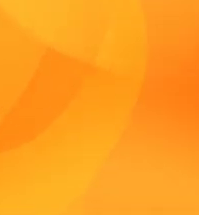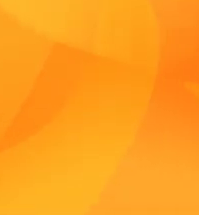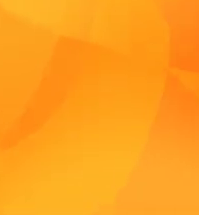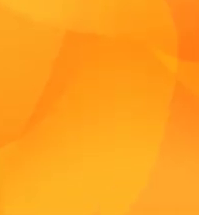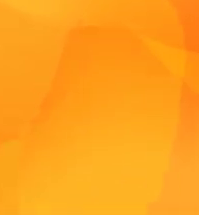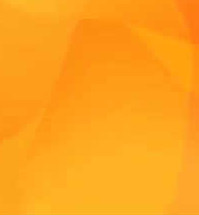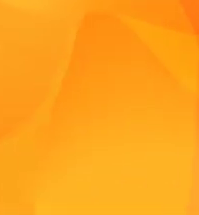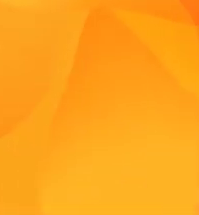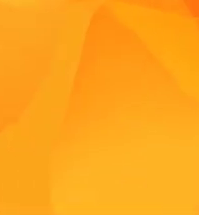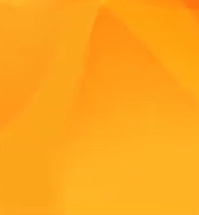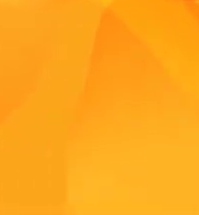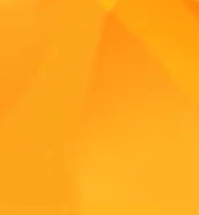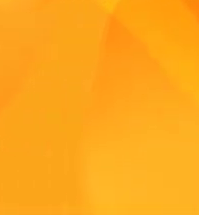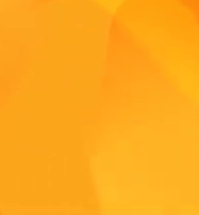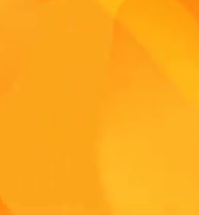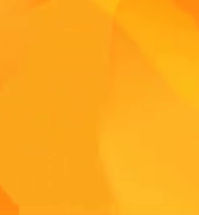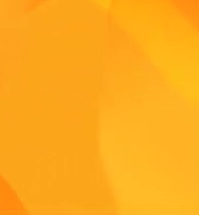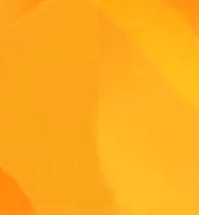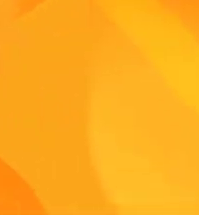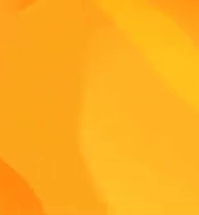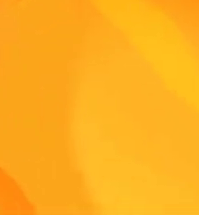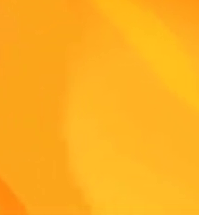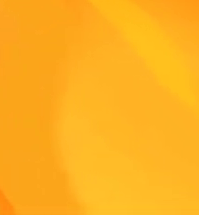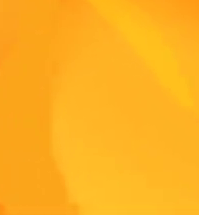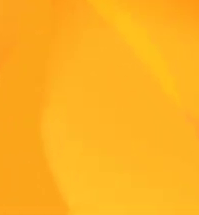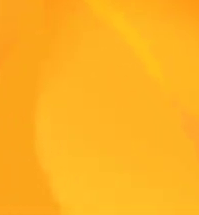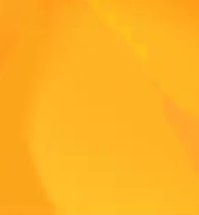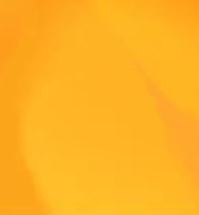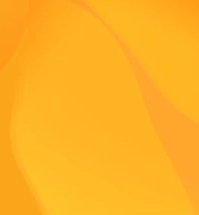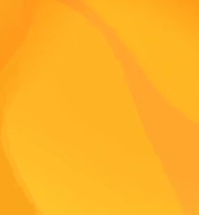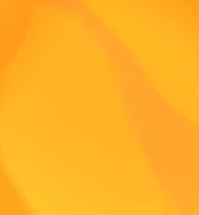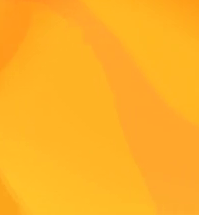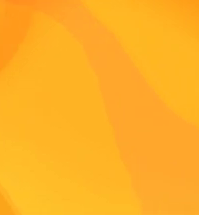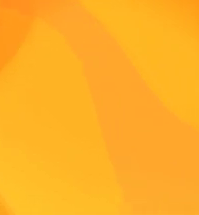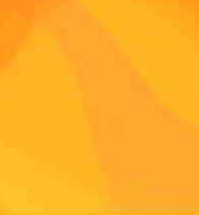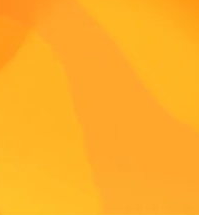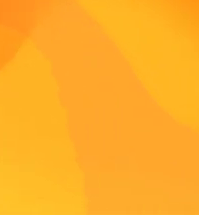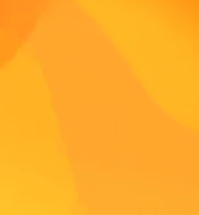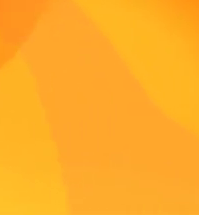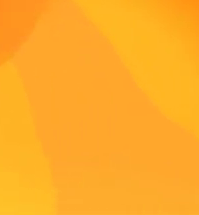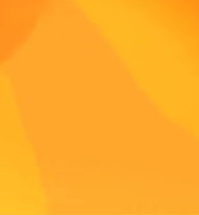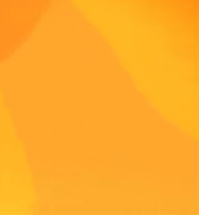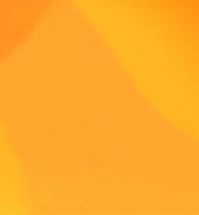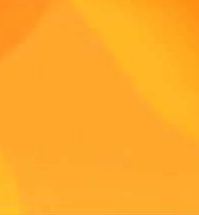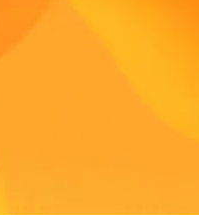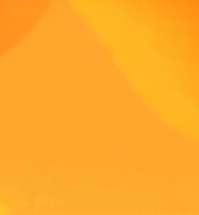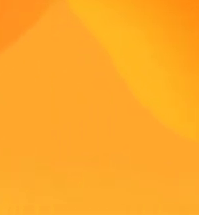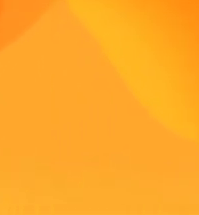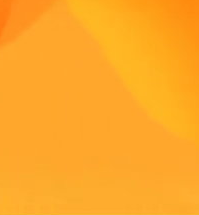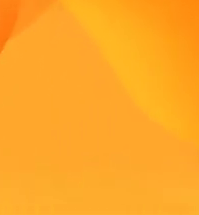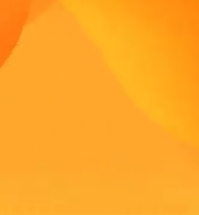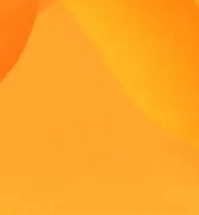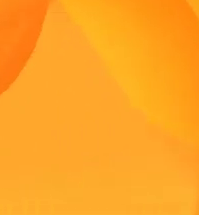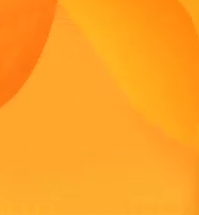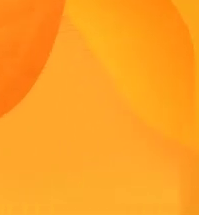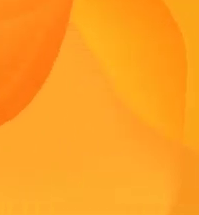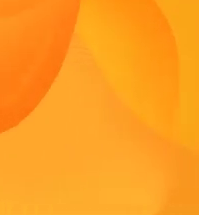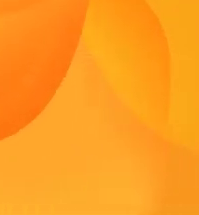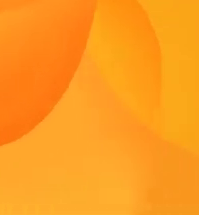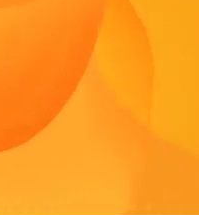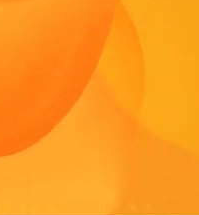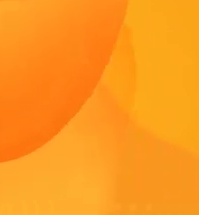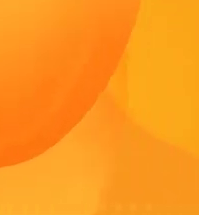¡Ay! ¡Gracias! ¿Cómo me veo? ¿Sí? Mira, ¿qué es?